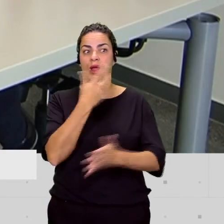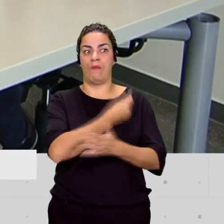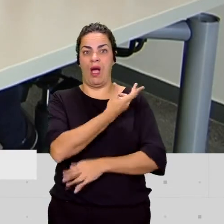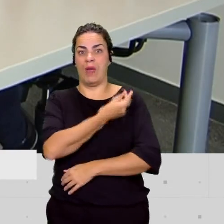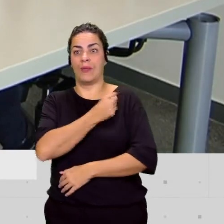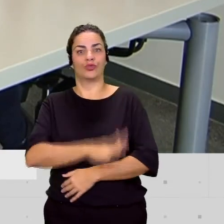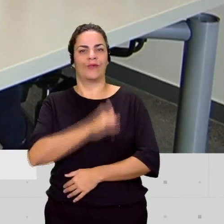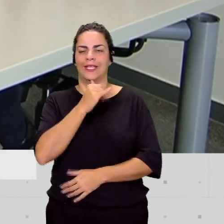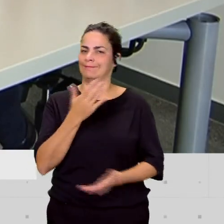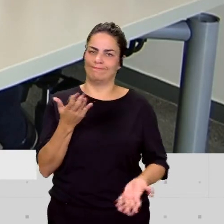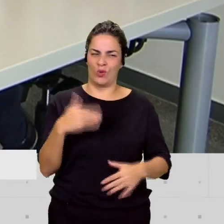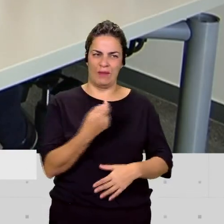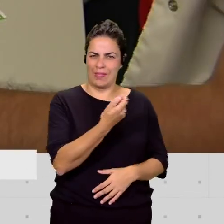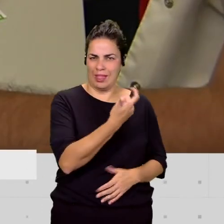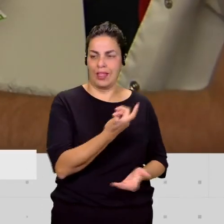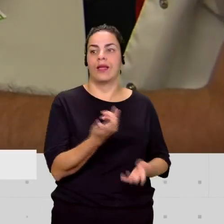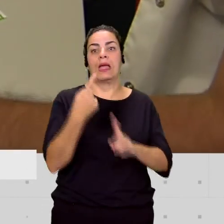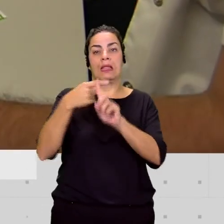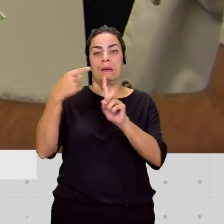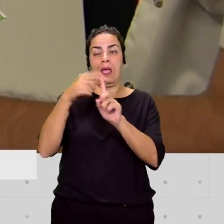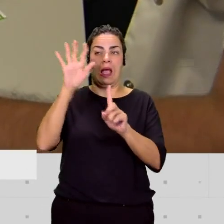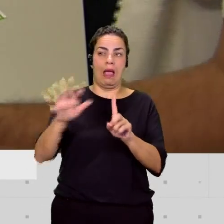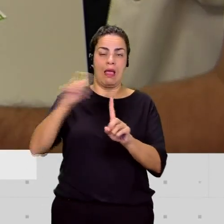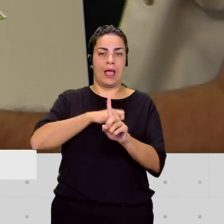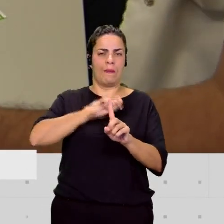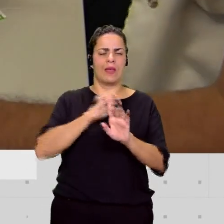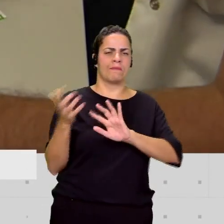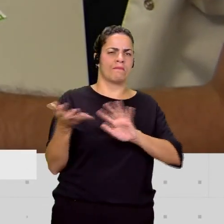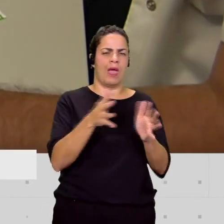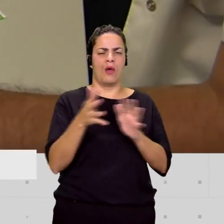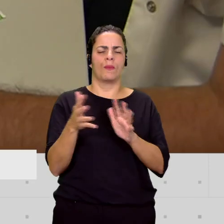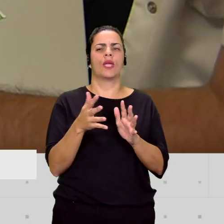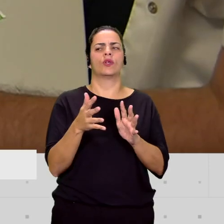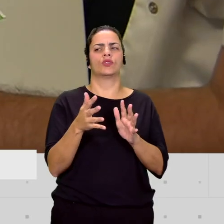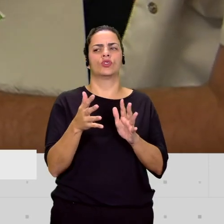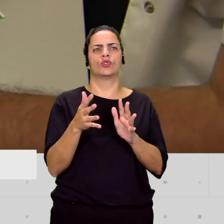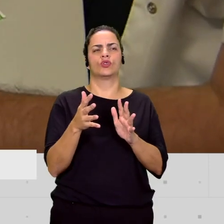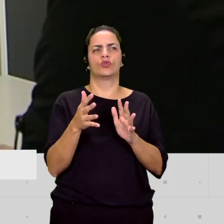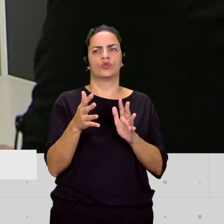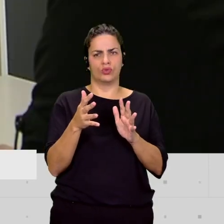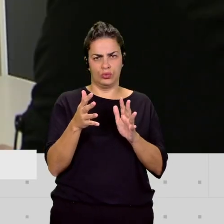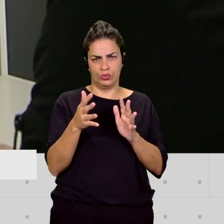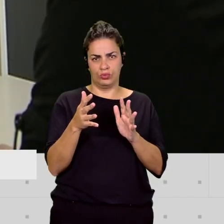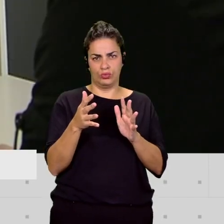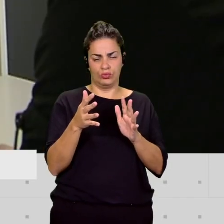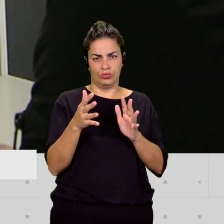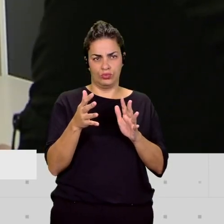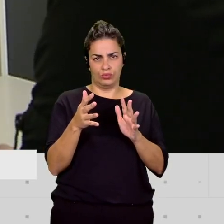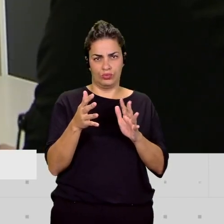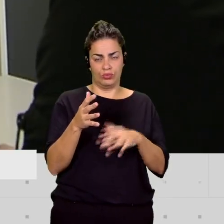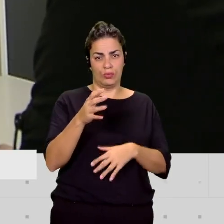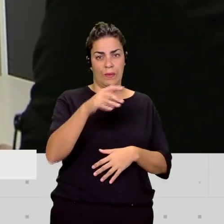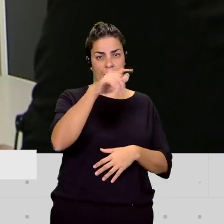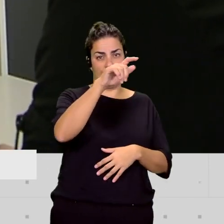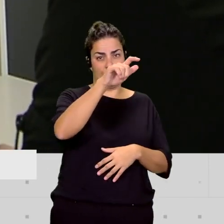En promedio en el territorio español se han vacunado más o menos la mitad de las personas de